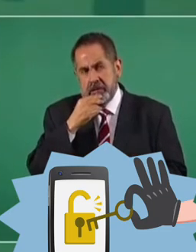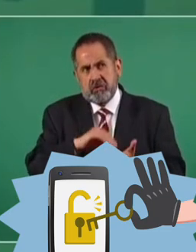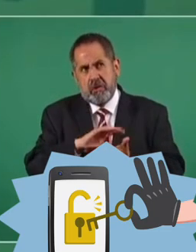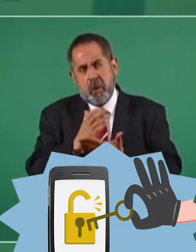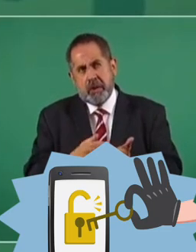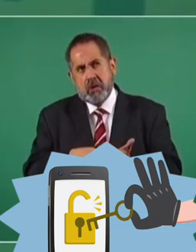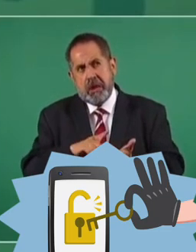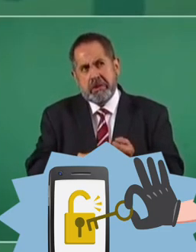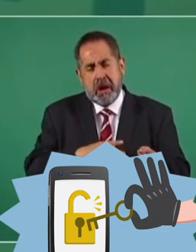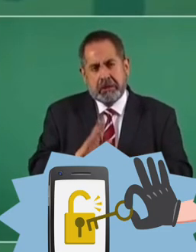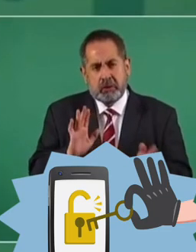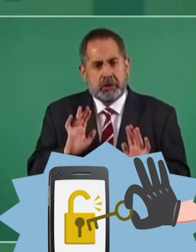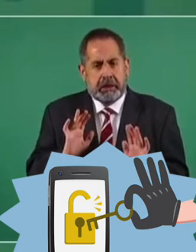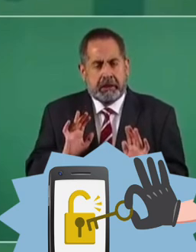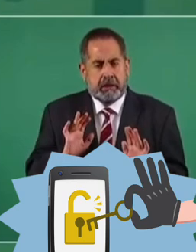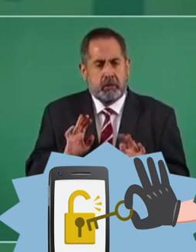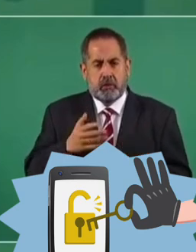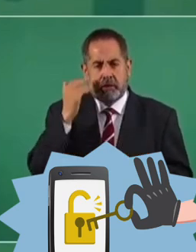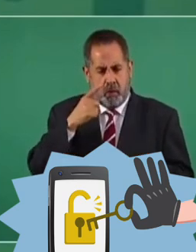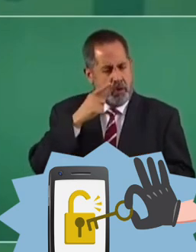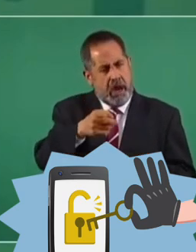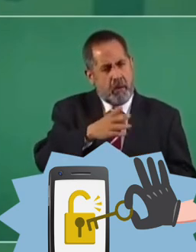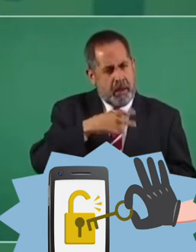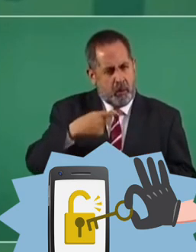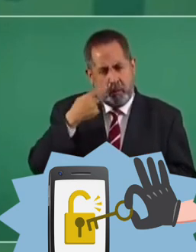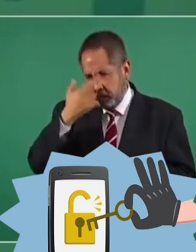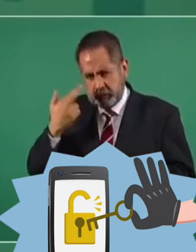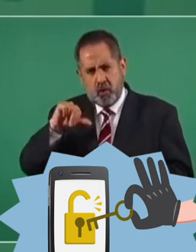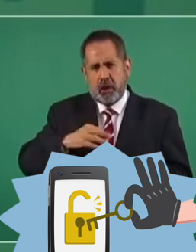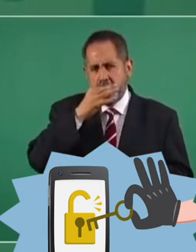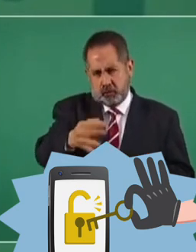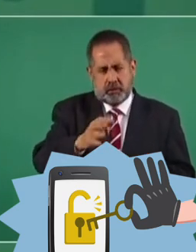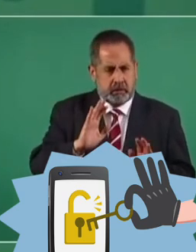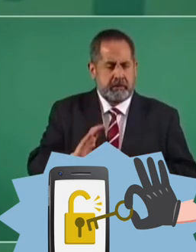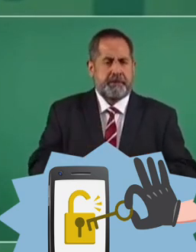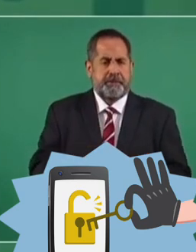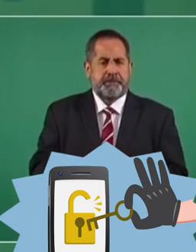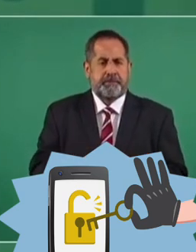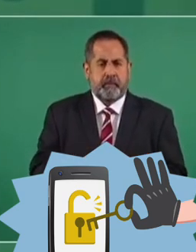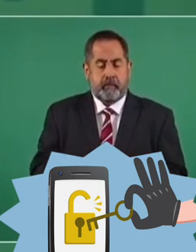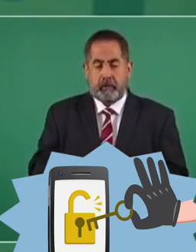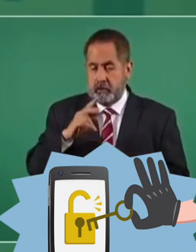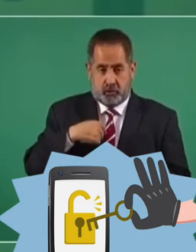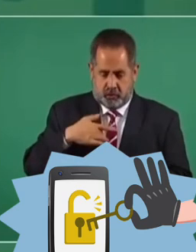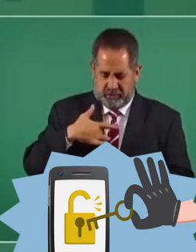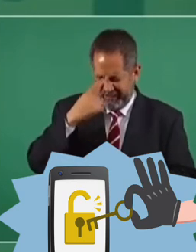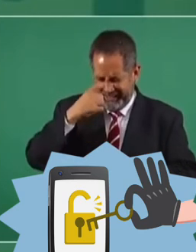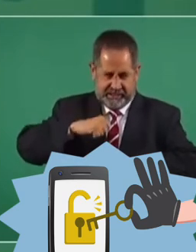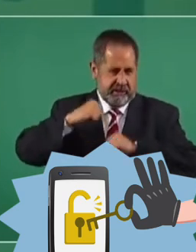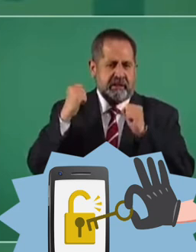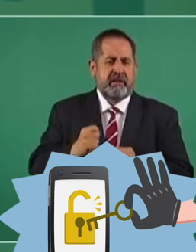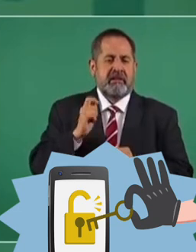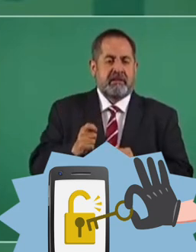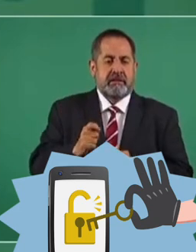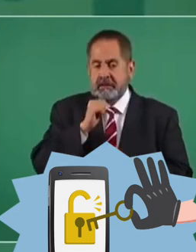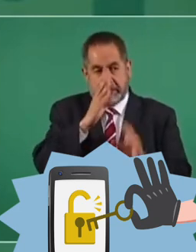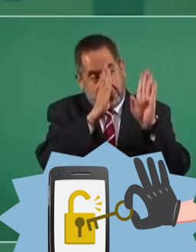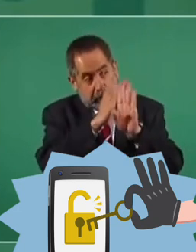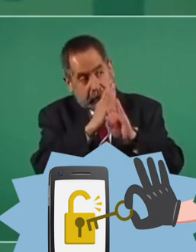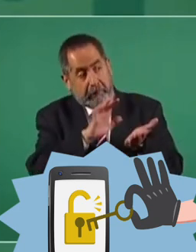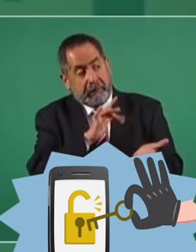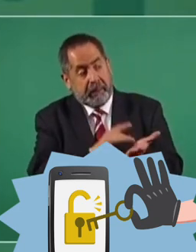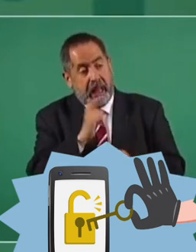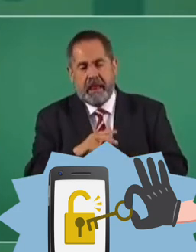existir el contrato, lo que... y lo voy a revisar y hoy mismo vamos a informar. Apúntele de lo que estoy absolutamente seguro es que no se espía a